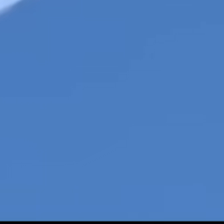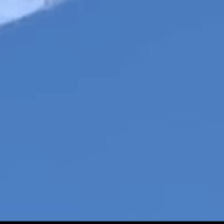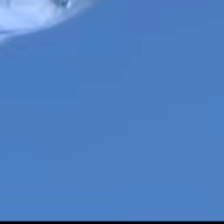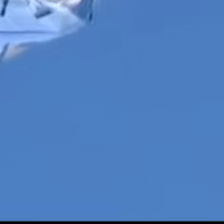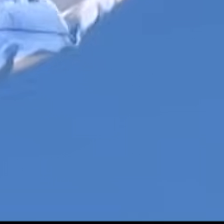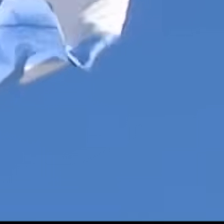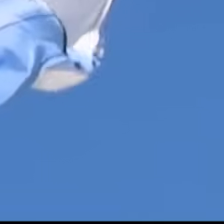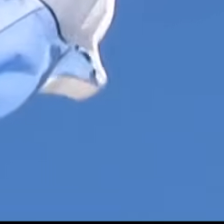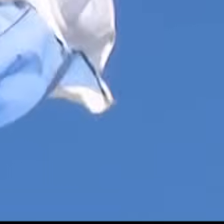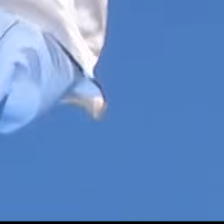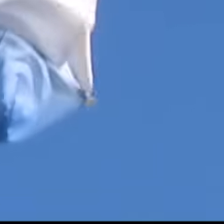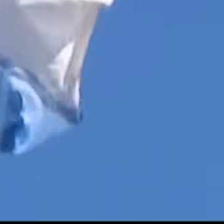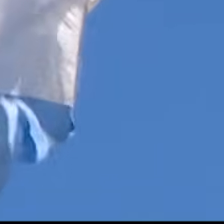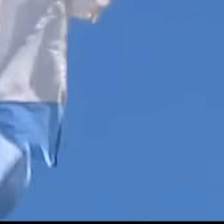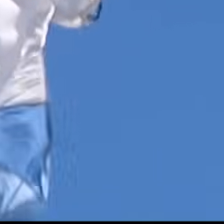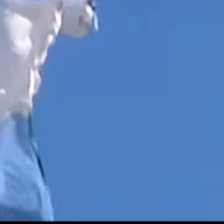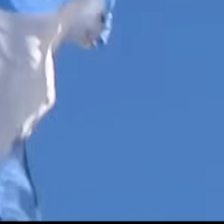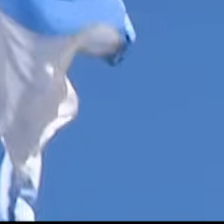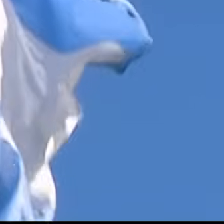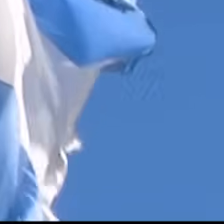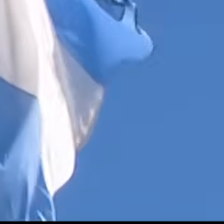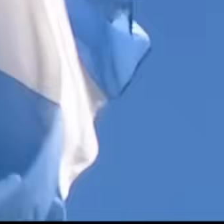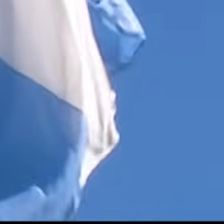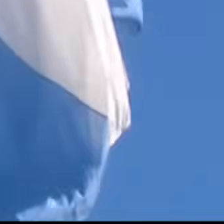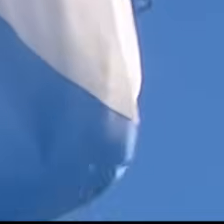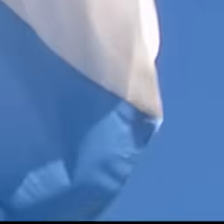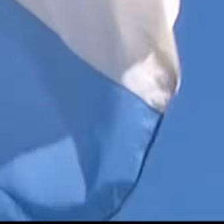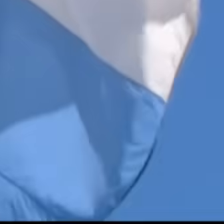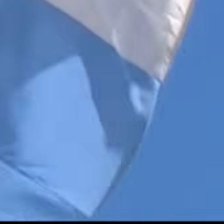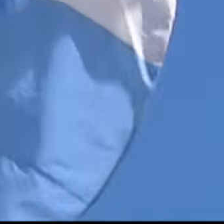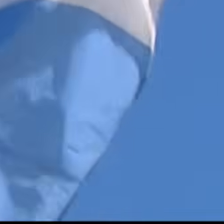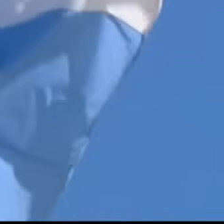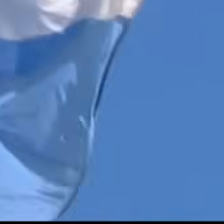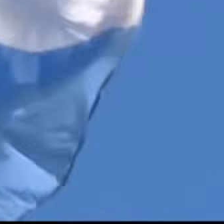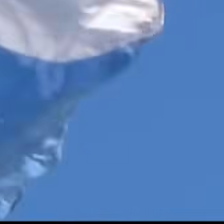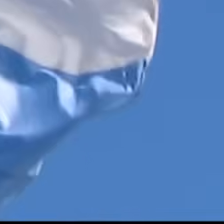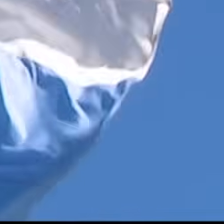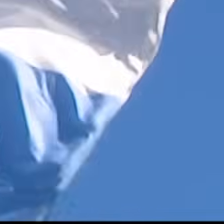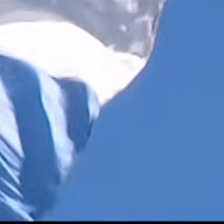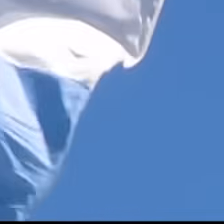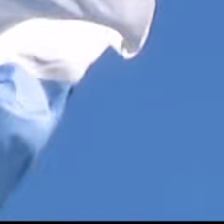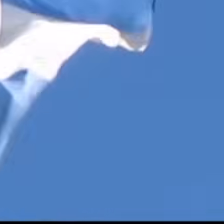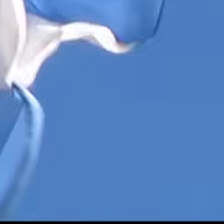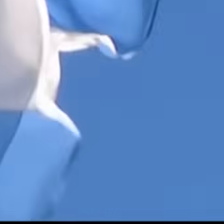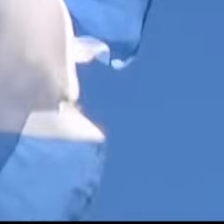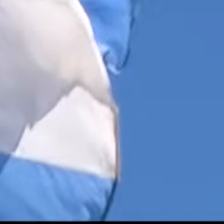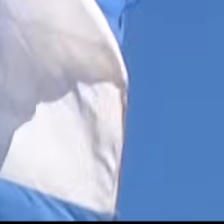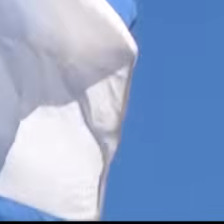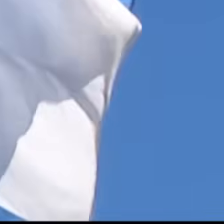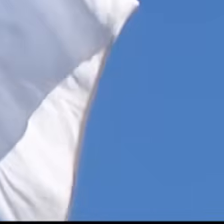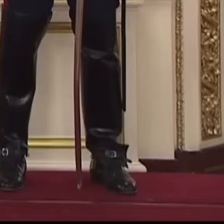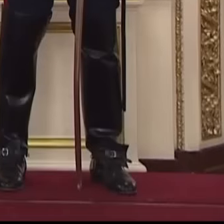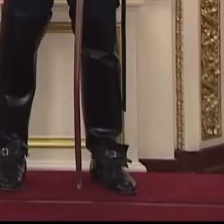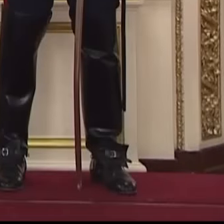Presupuesto Nacional 2026, el señor Presidente de la Nación, Dr. Javier Milei, brindará un mensaje para todos los argentinos.